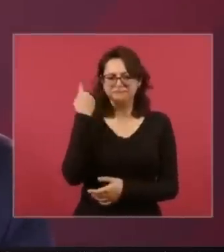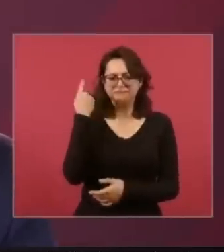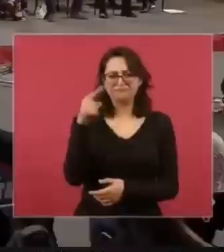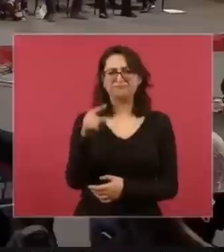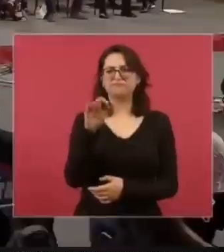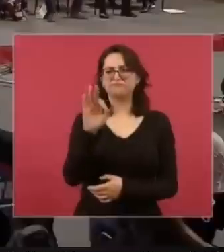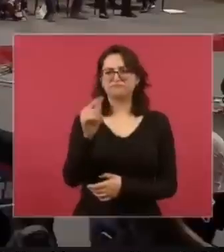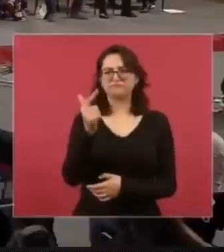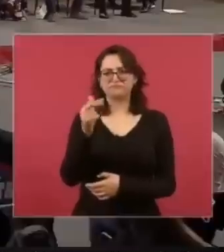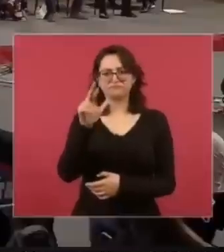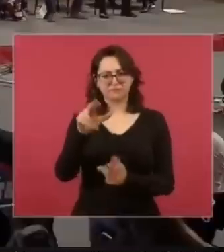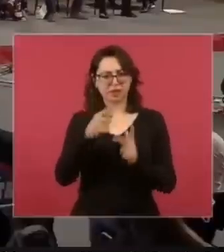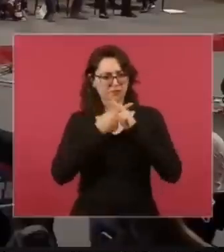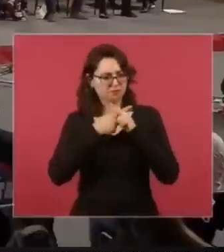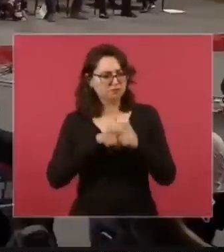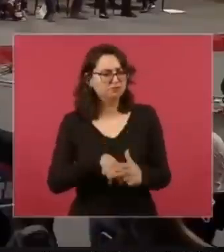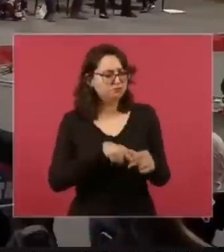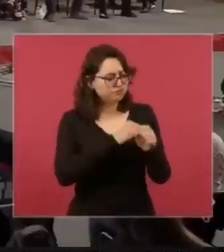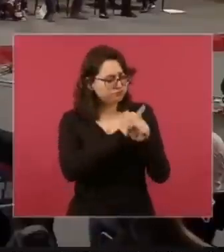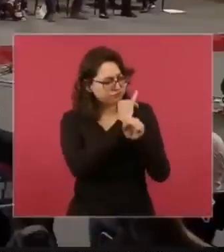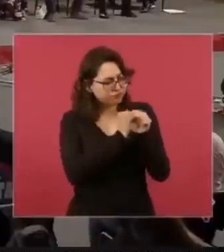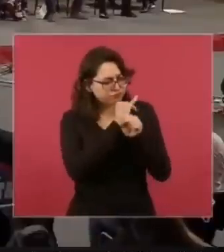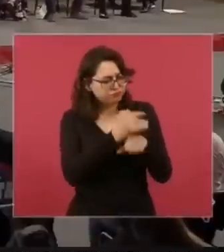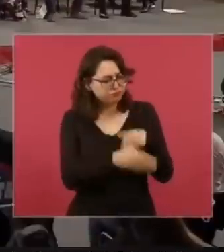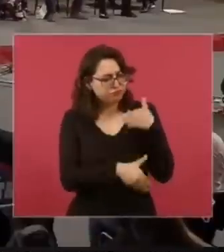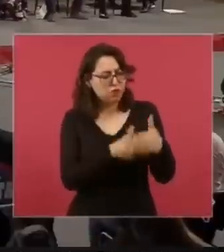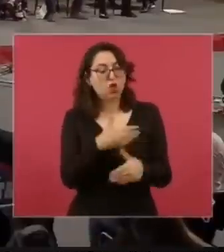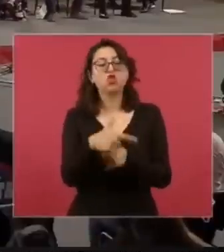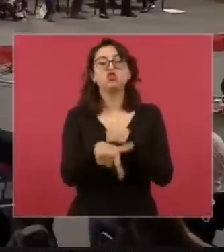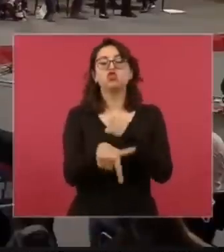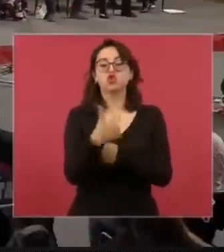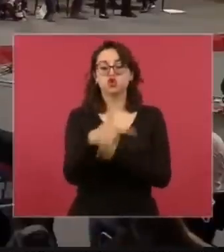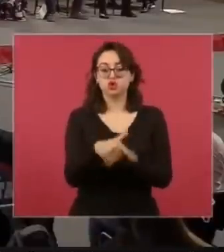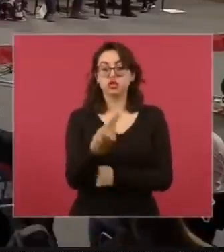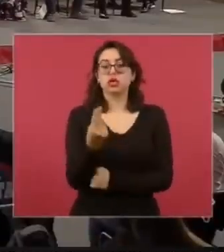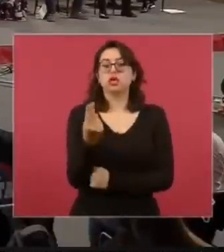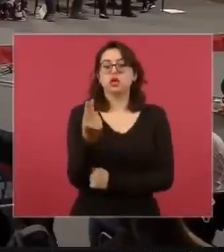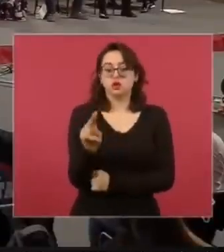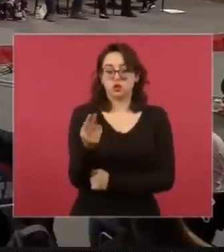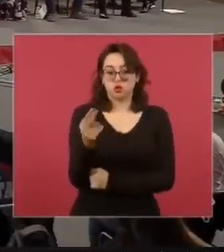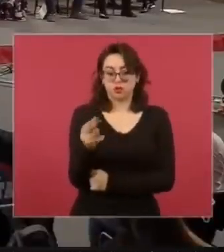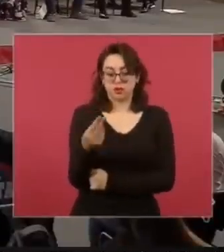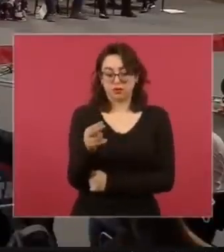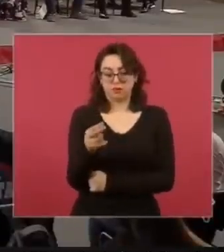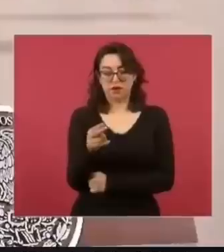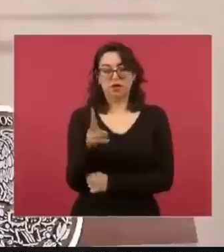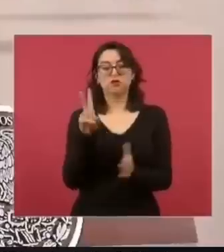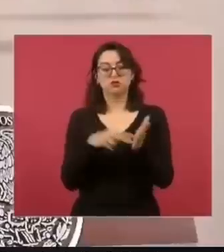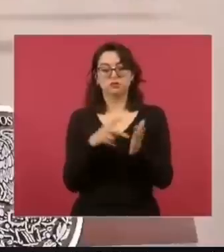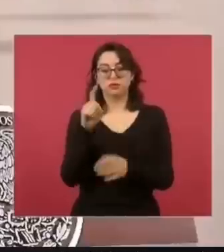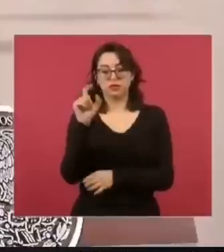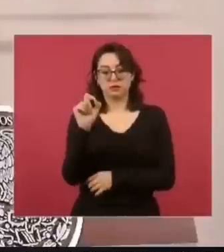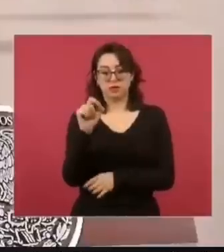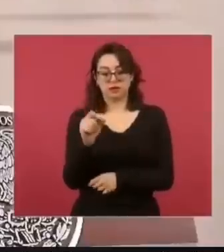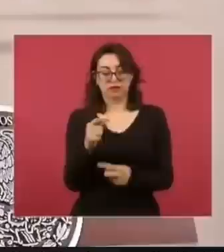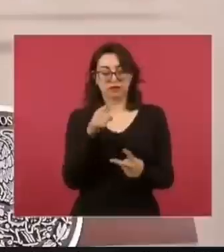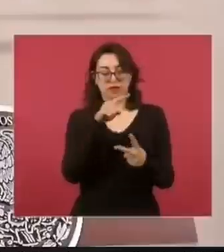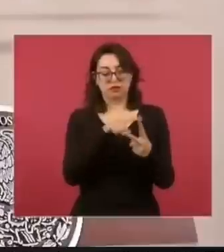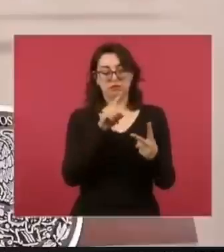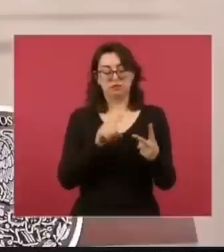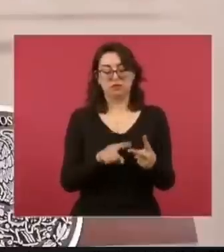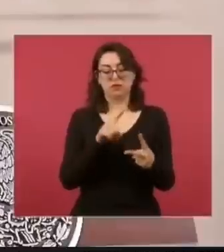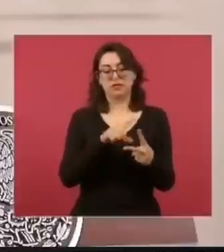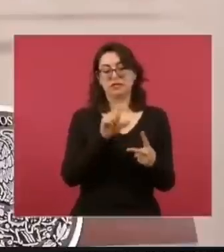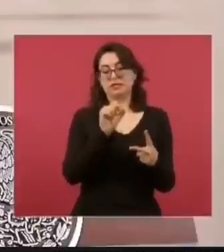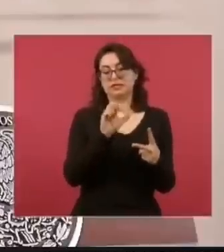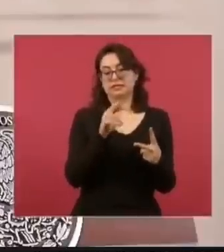una carpeta de investigación y el 12 de noviembre del 2020 se detuvo a Sergio Antonio Salazar Salazar y a Carla rochi Nieto